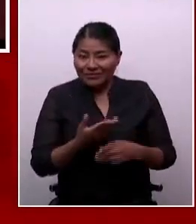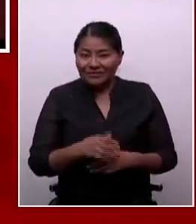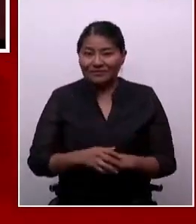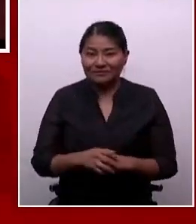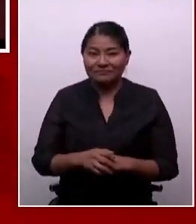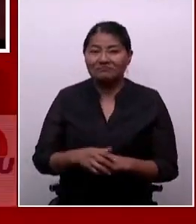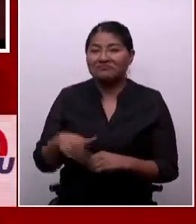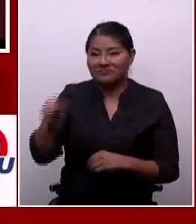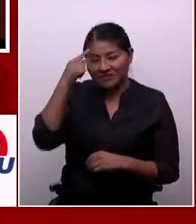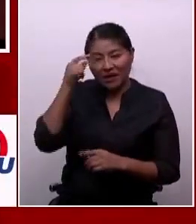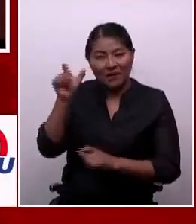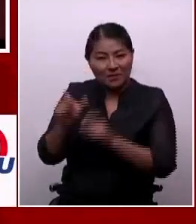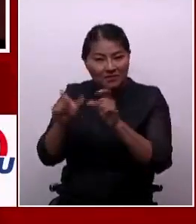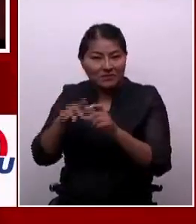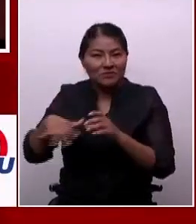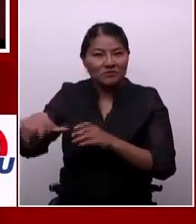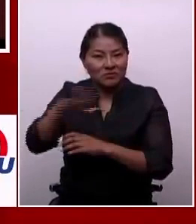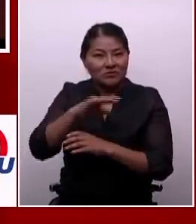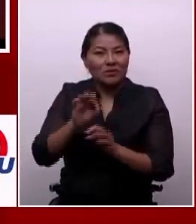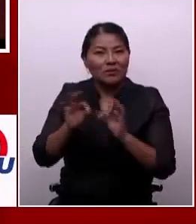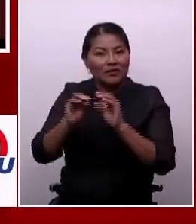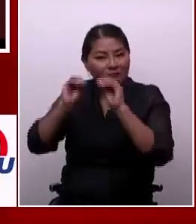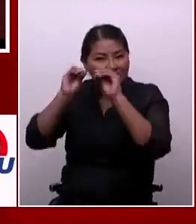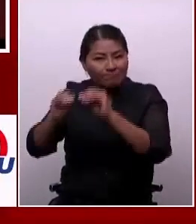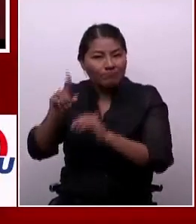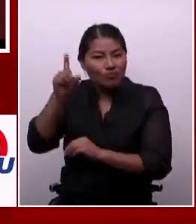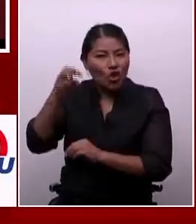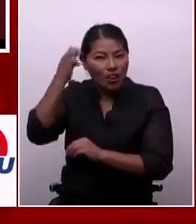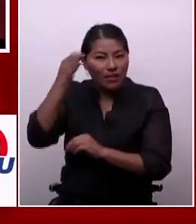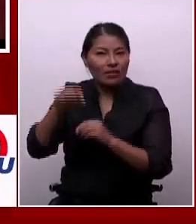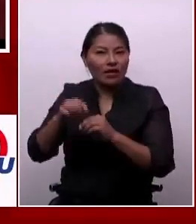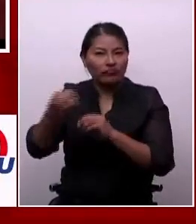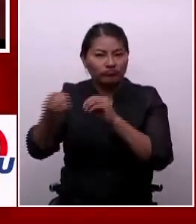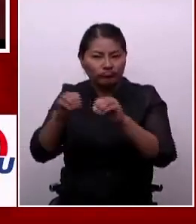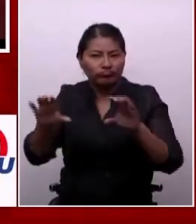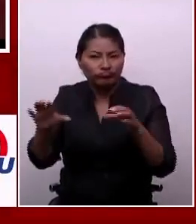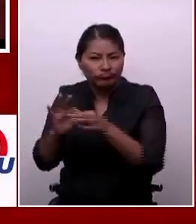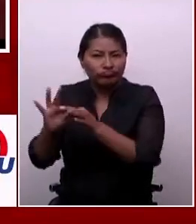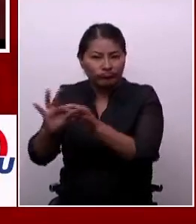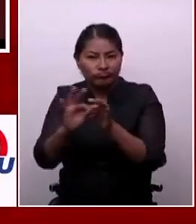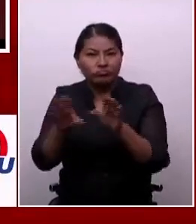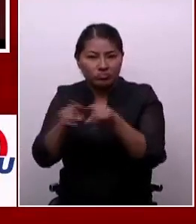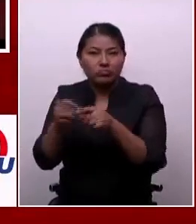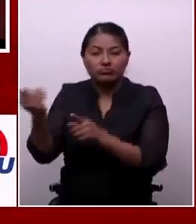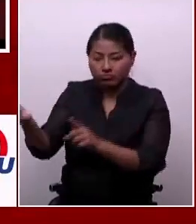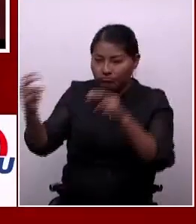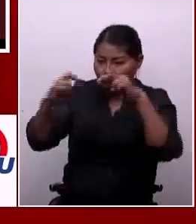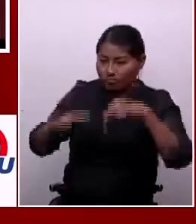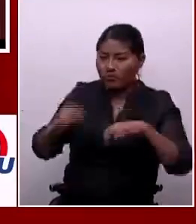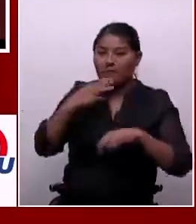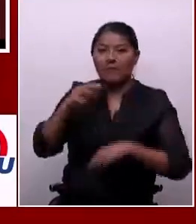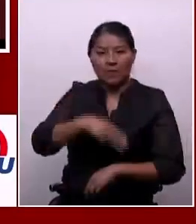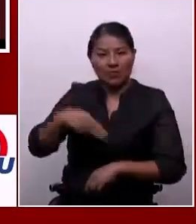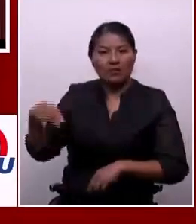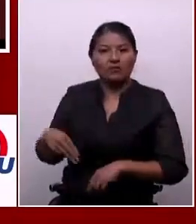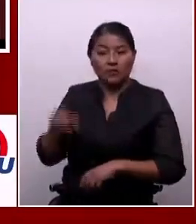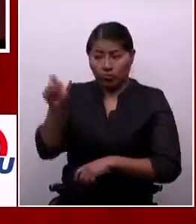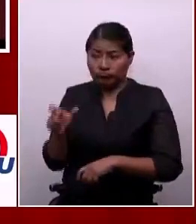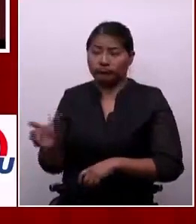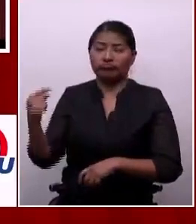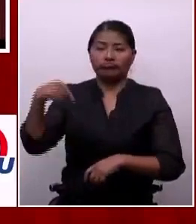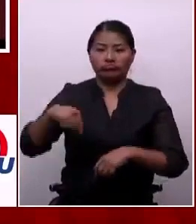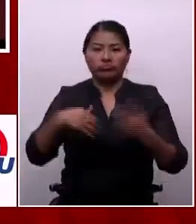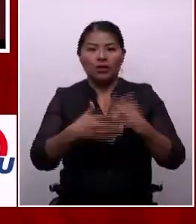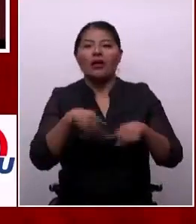la ciudad adelante es con una política intersectorial y tenemos que sentarnos con el ministro interior nos guste o no tenemos que trabajar con